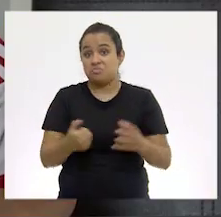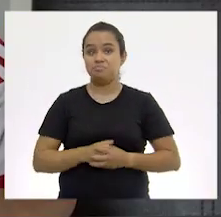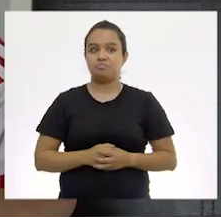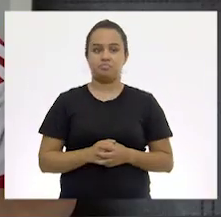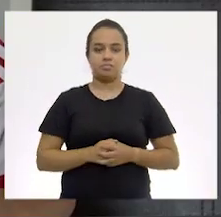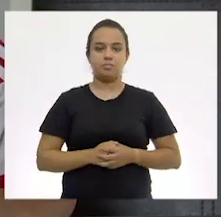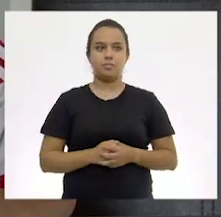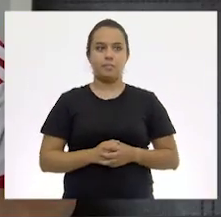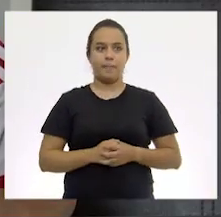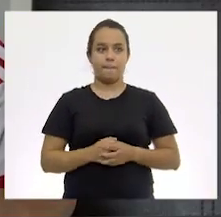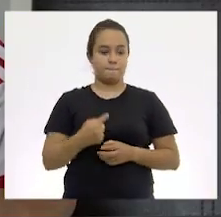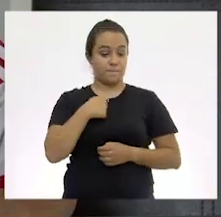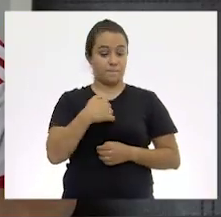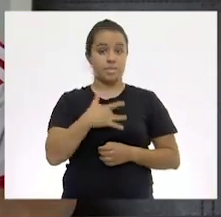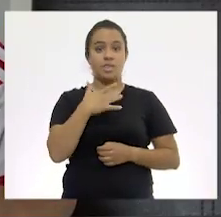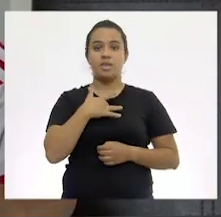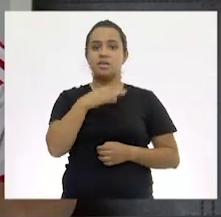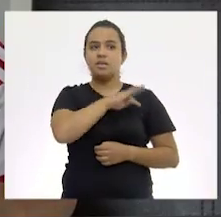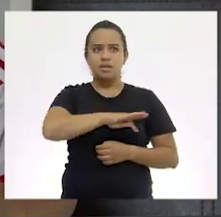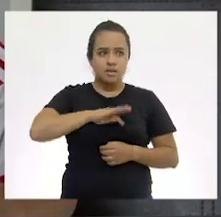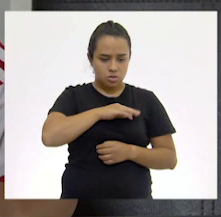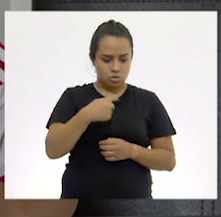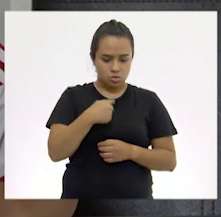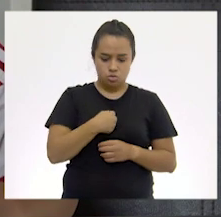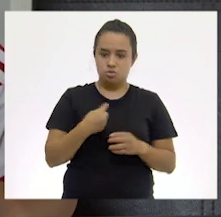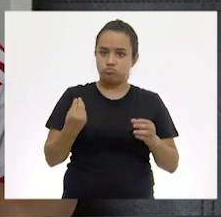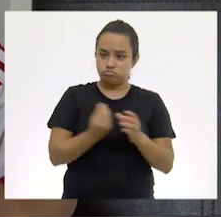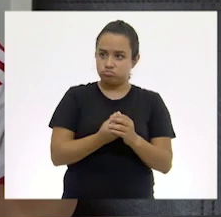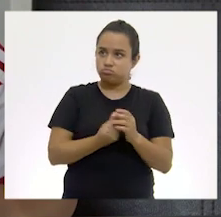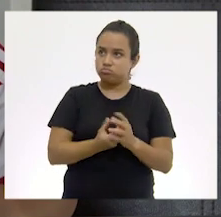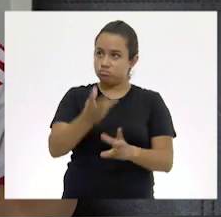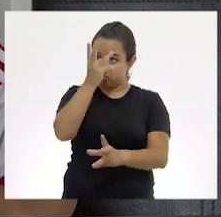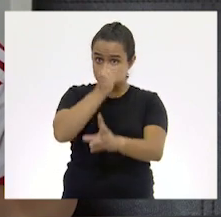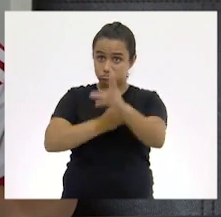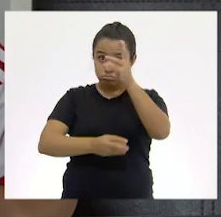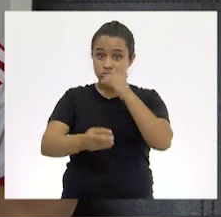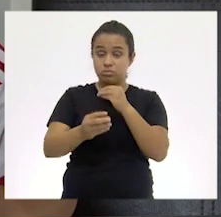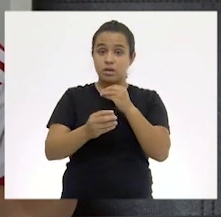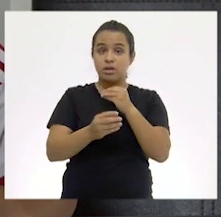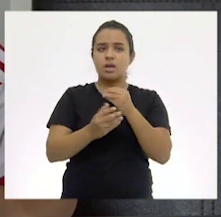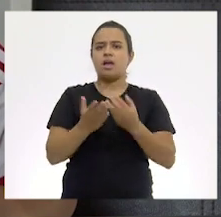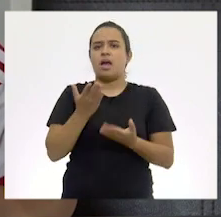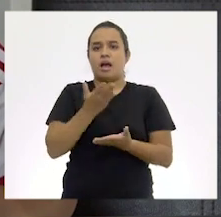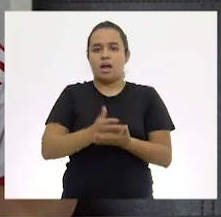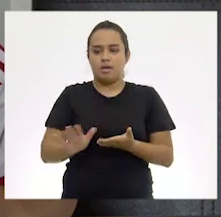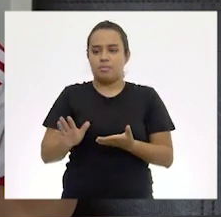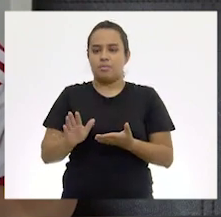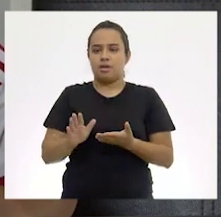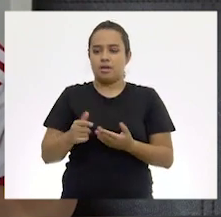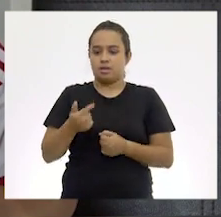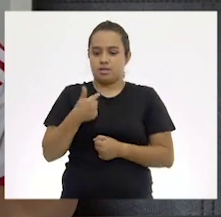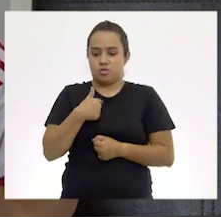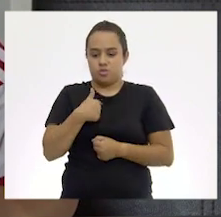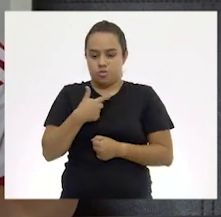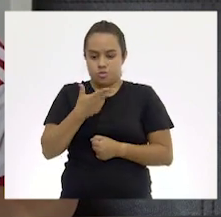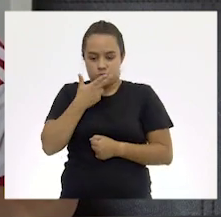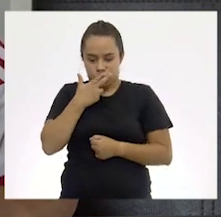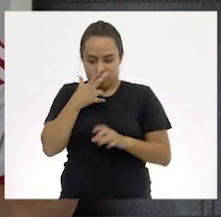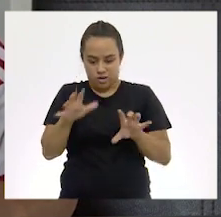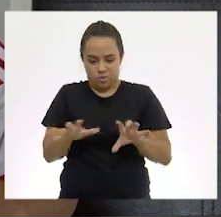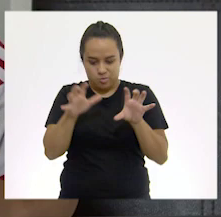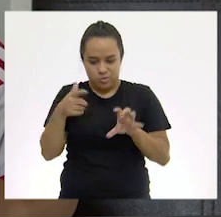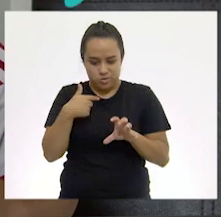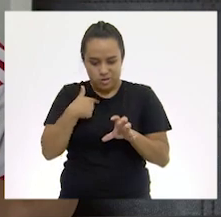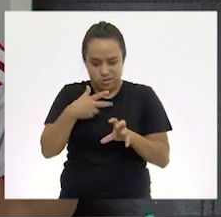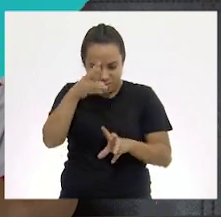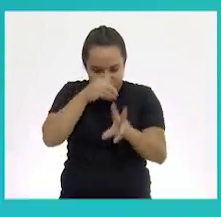Pues estoy muy feliz tomando mis clases y pues aparte estoy aprendiendo a usar la computadora y